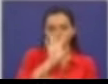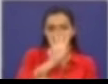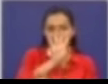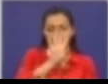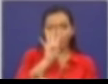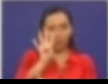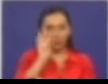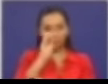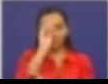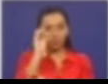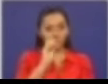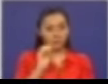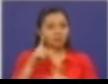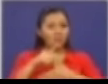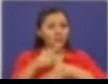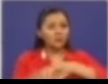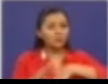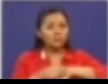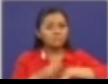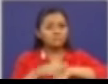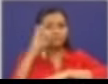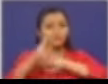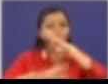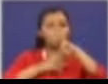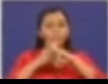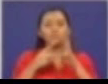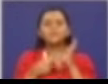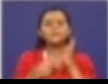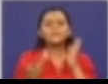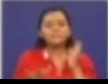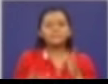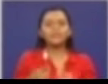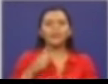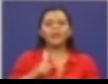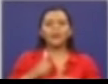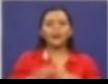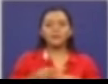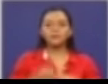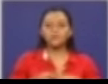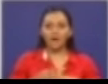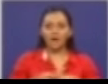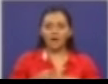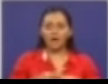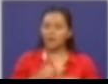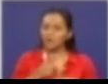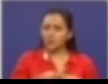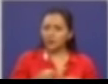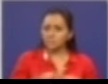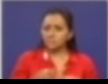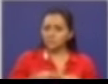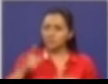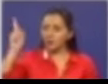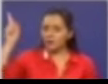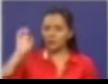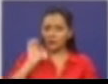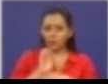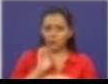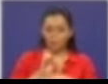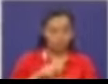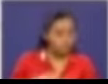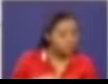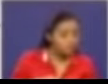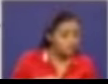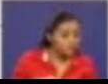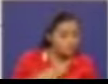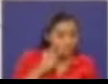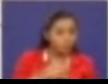historia de América Latina y una de las más exitosas del mundo. Grecia estudió mucho el caso ecuatoriano para su negociación con la Unión